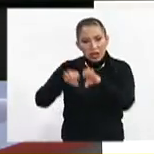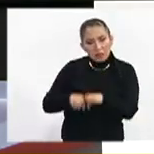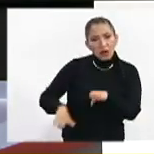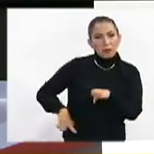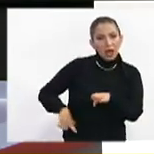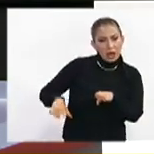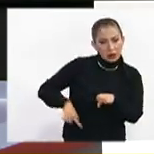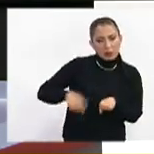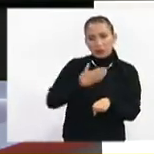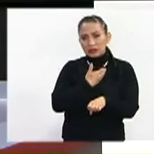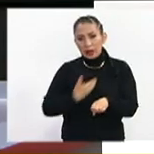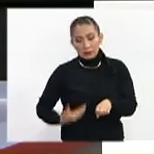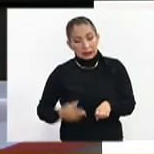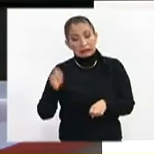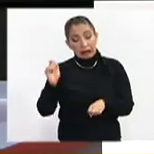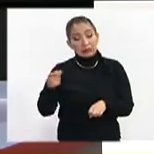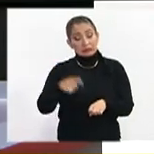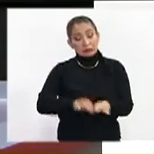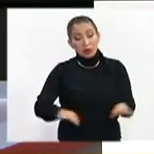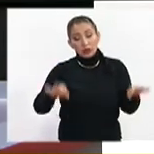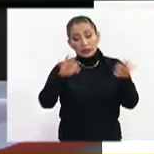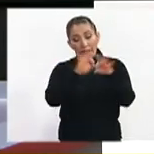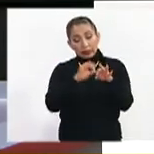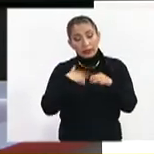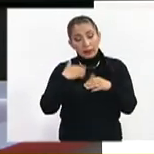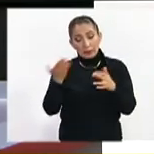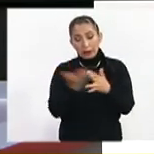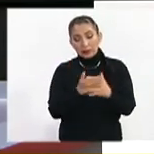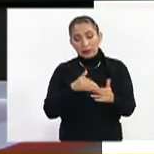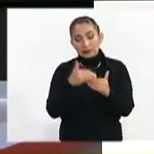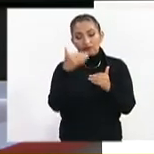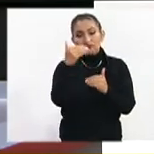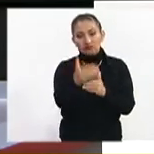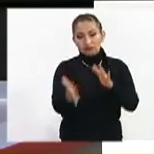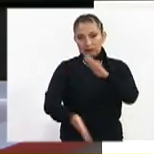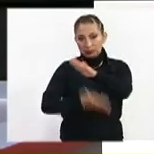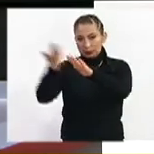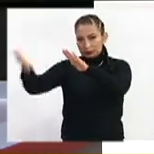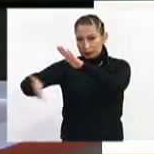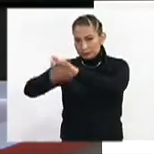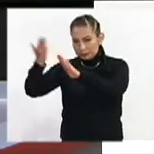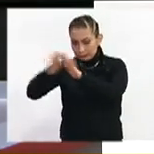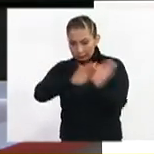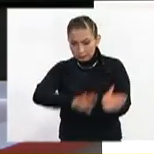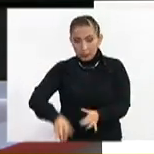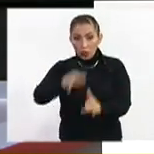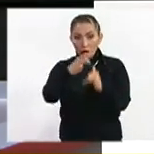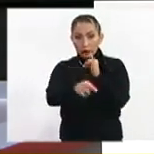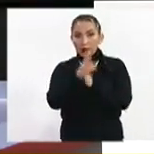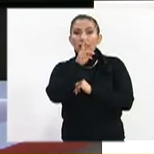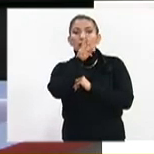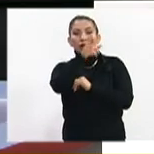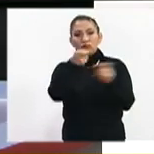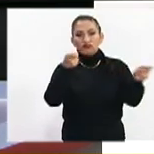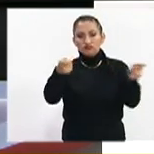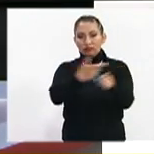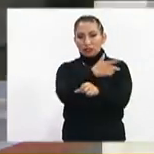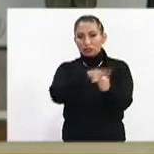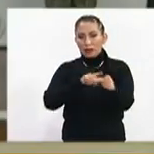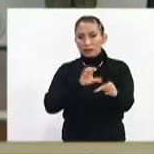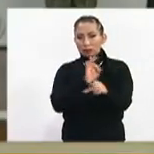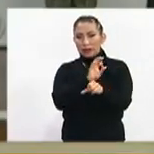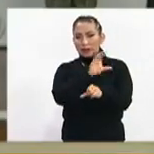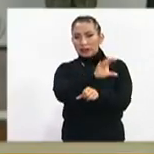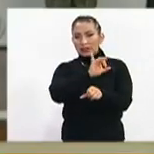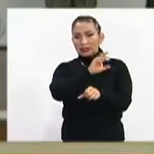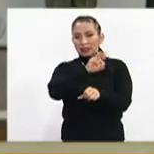supuesto el presidente, en lo que significa la siguiente etapa, la etapa de reconstrucción. De acuerdo con el último reporte del Coordinador Nacional de Protección